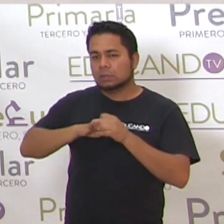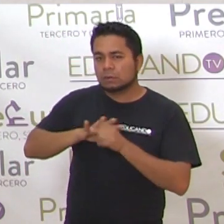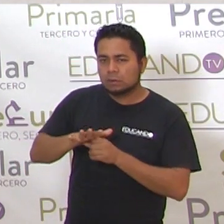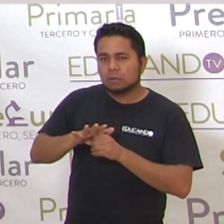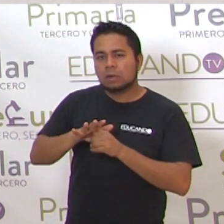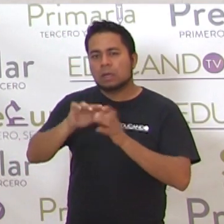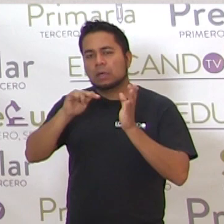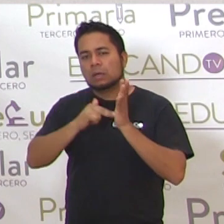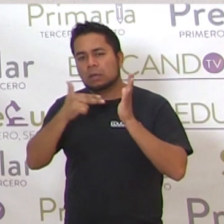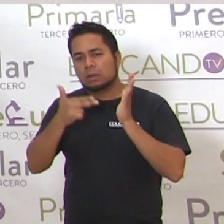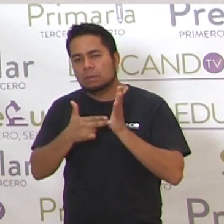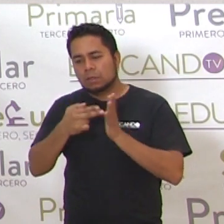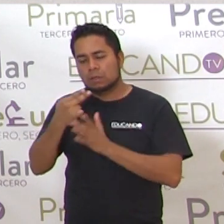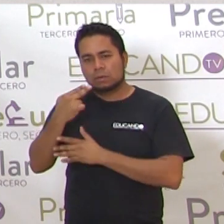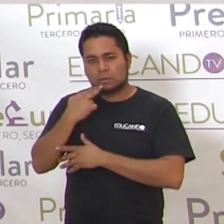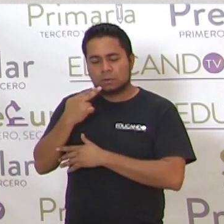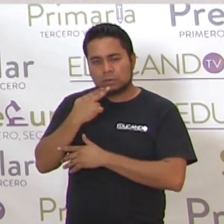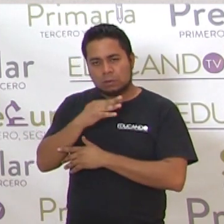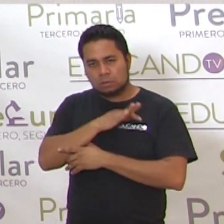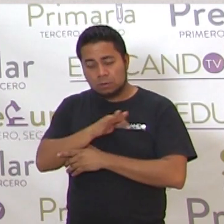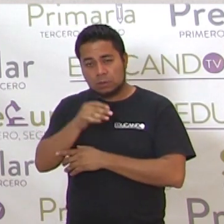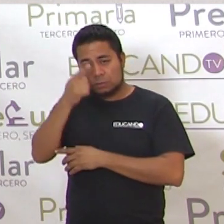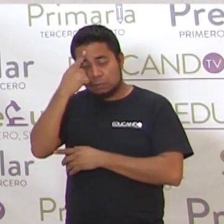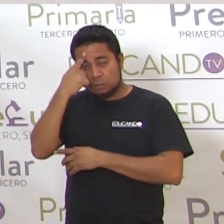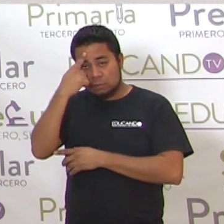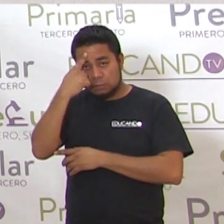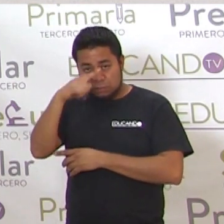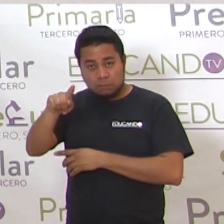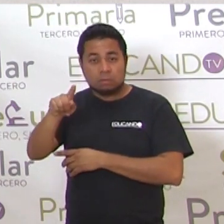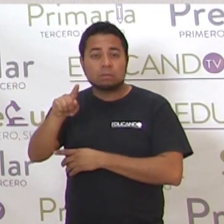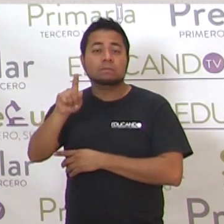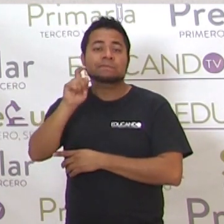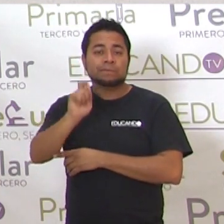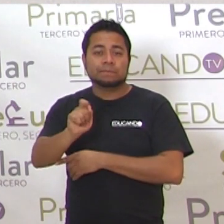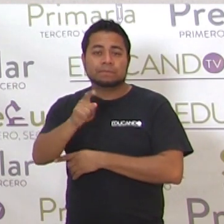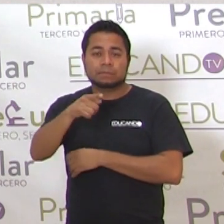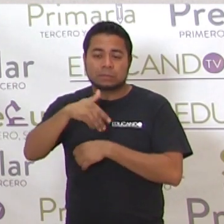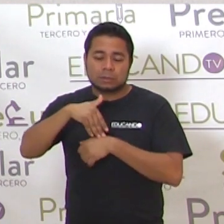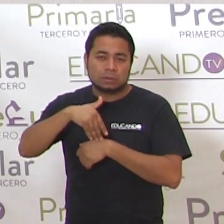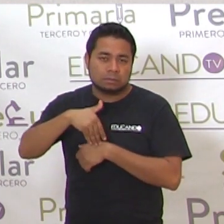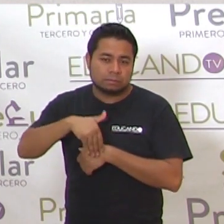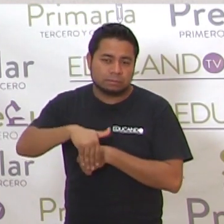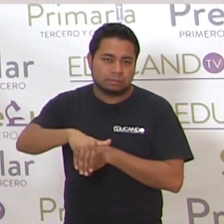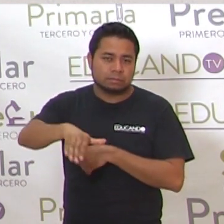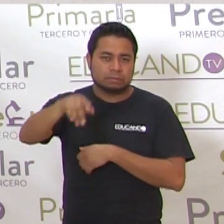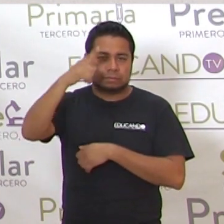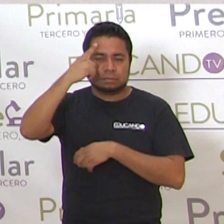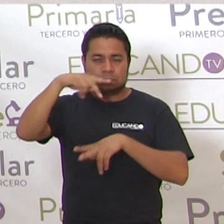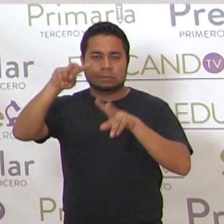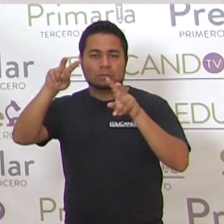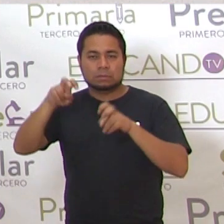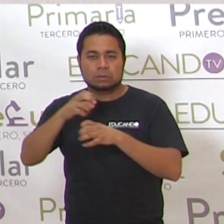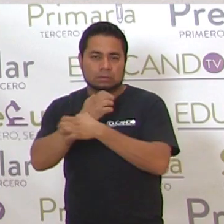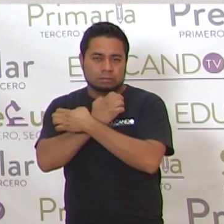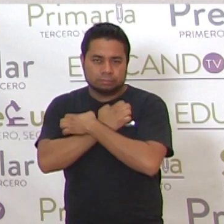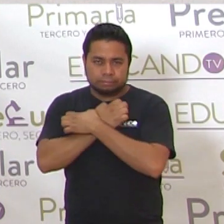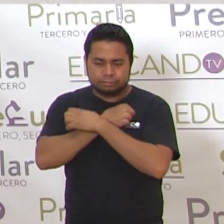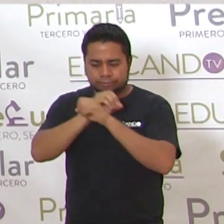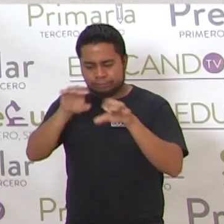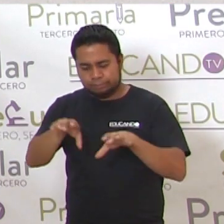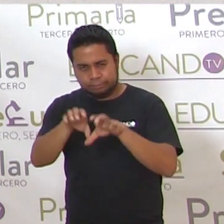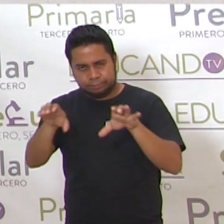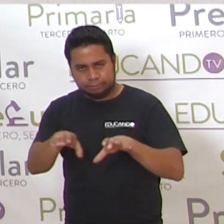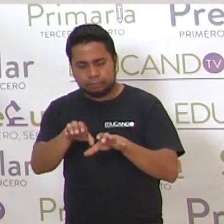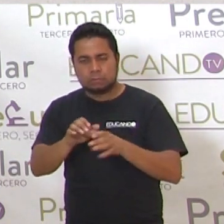que vas a poder utilizar a lo largo de todo tu quehacer en el aspecto de informática